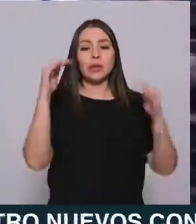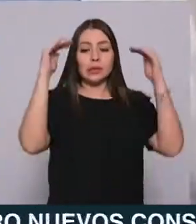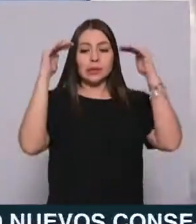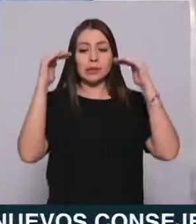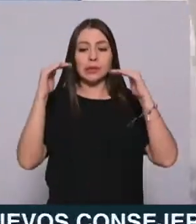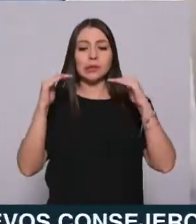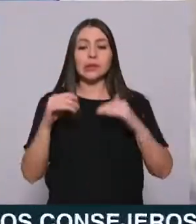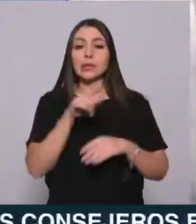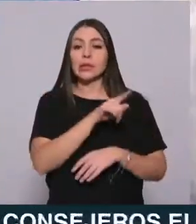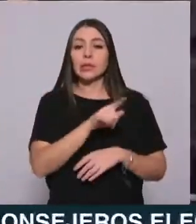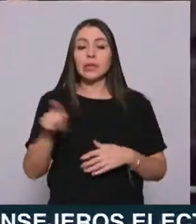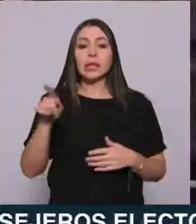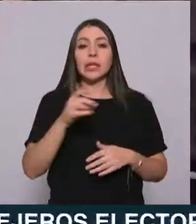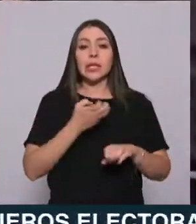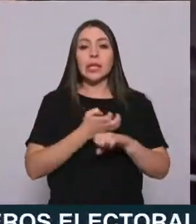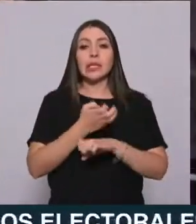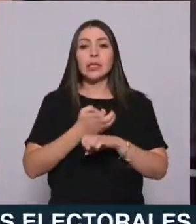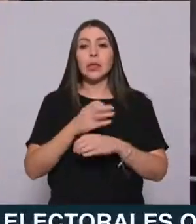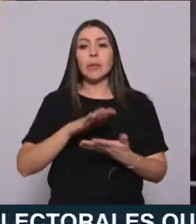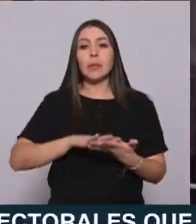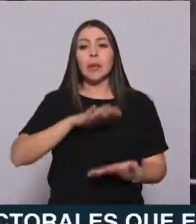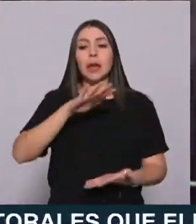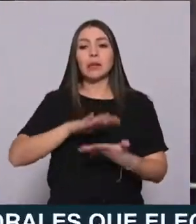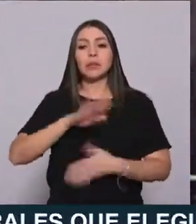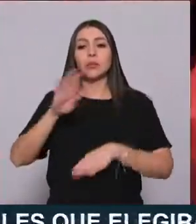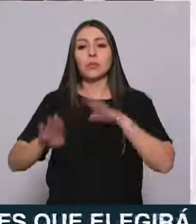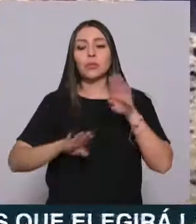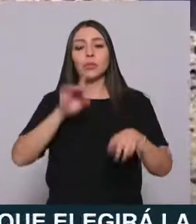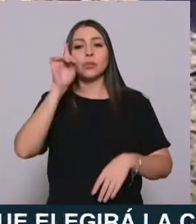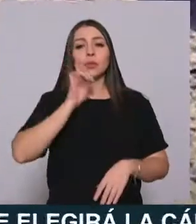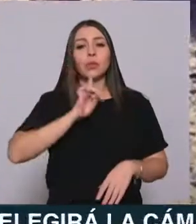de entidades con mayor número de feminicidios en el país.